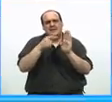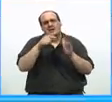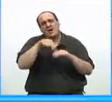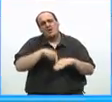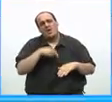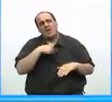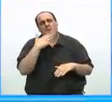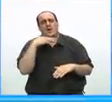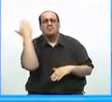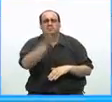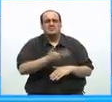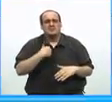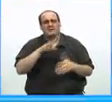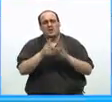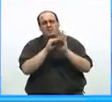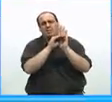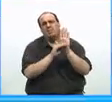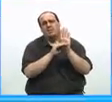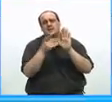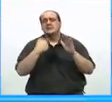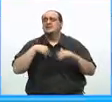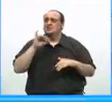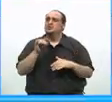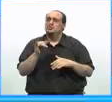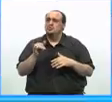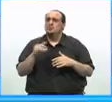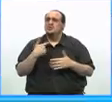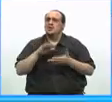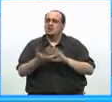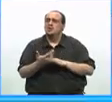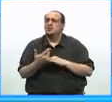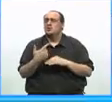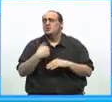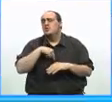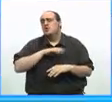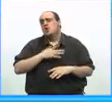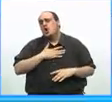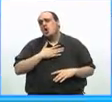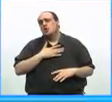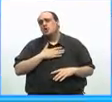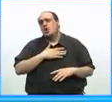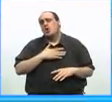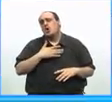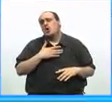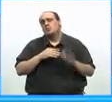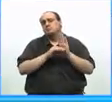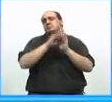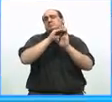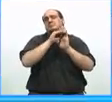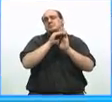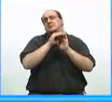demasiado lejos Sí sí sabíamos que si si teníamos una mínima chance iba a ser que quizás boca pierda puntos con con